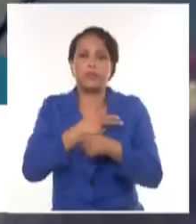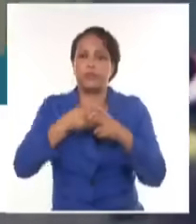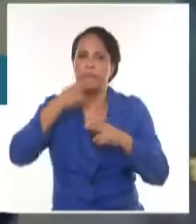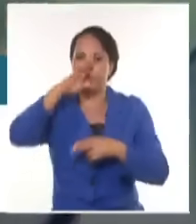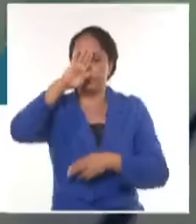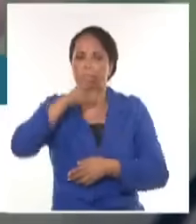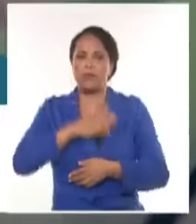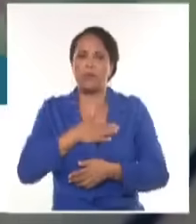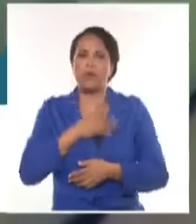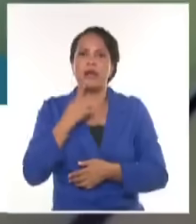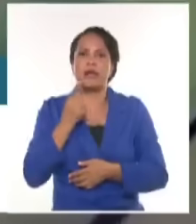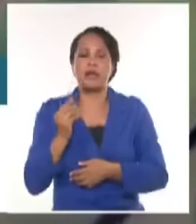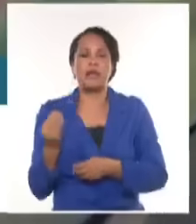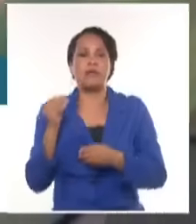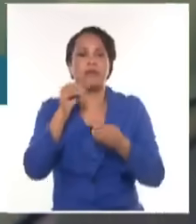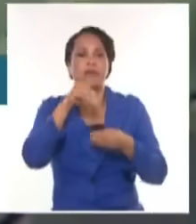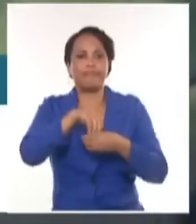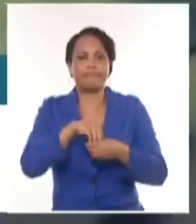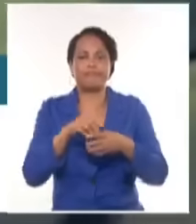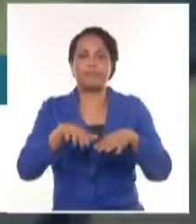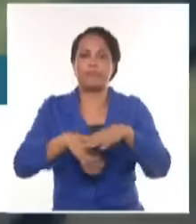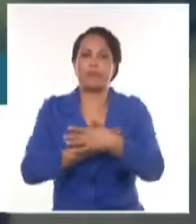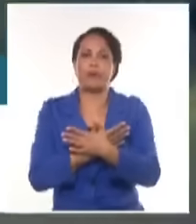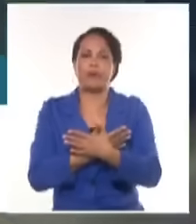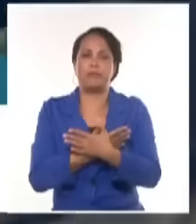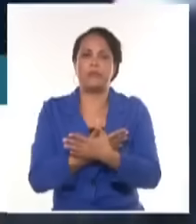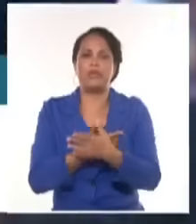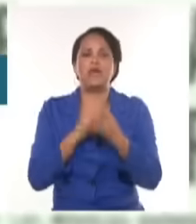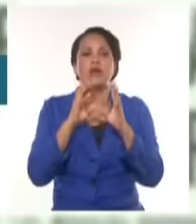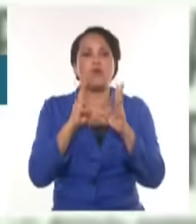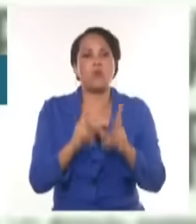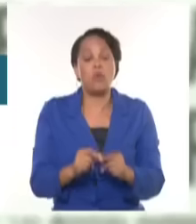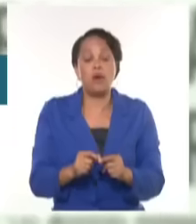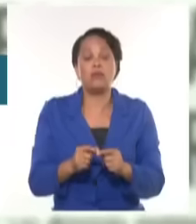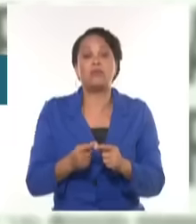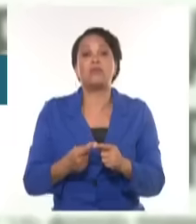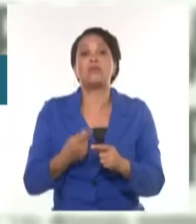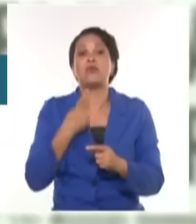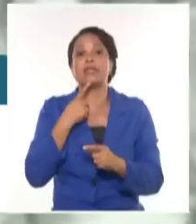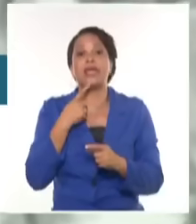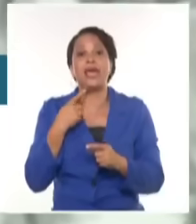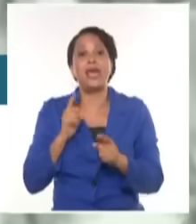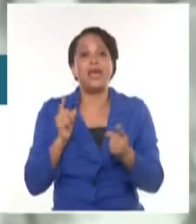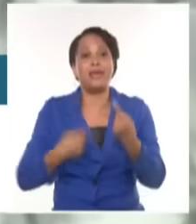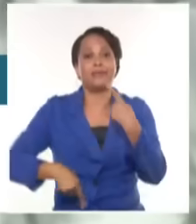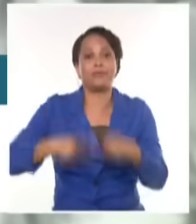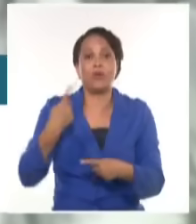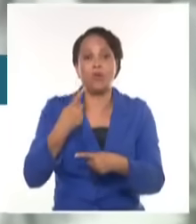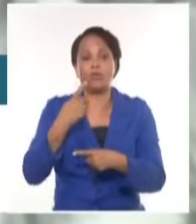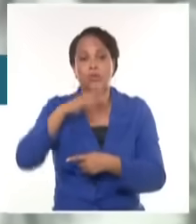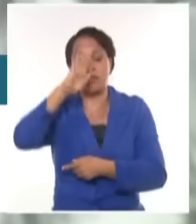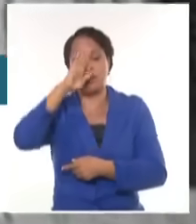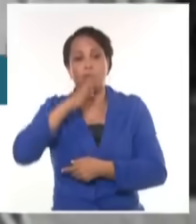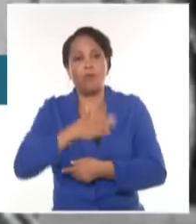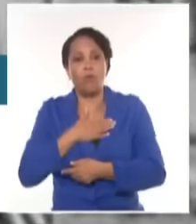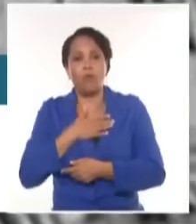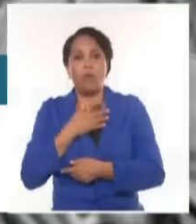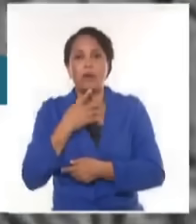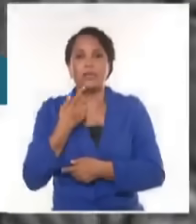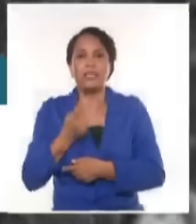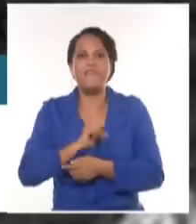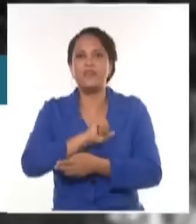donde ha sido asignado, cuántas han sido las agresiones imperialistas y cuántas las victorias,